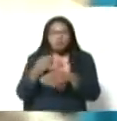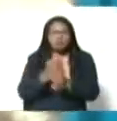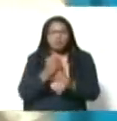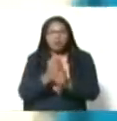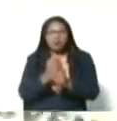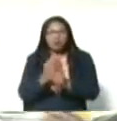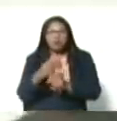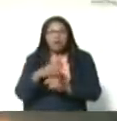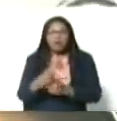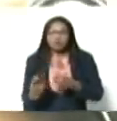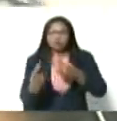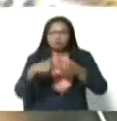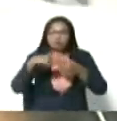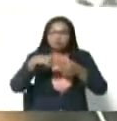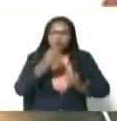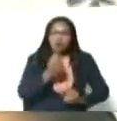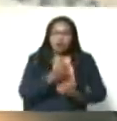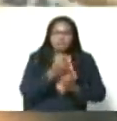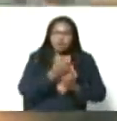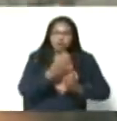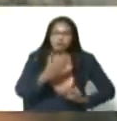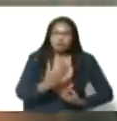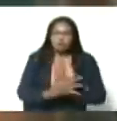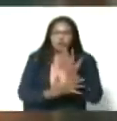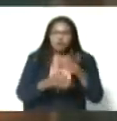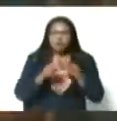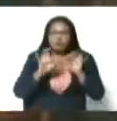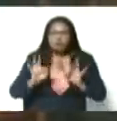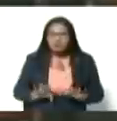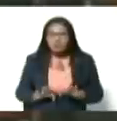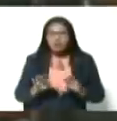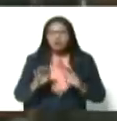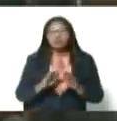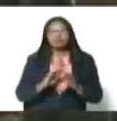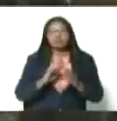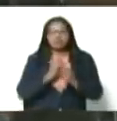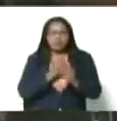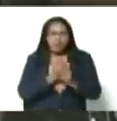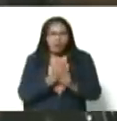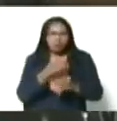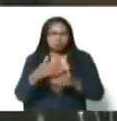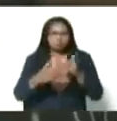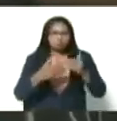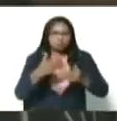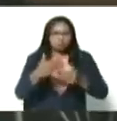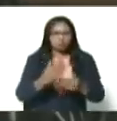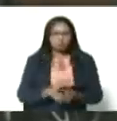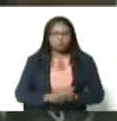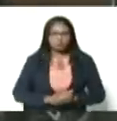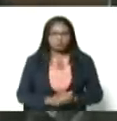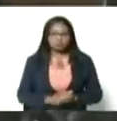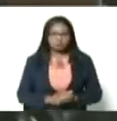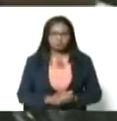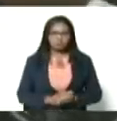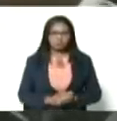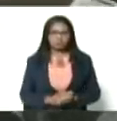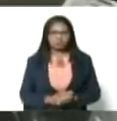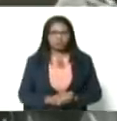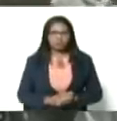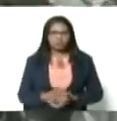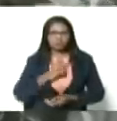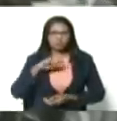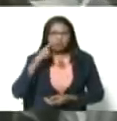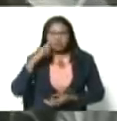grano de arena en la construcción de esta nueva metodología que nosotros estamos llevando y que estamos seguros que ya tenemos